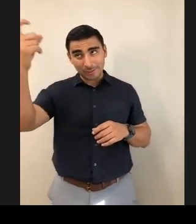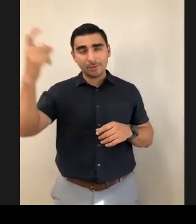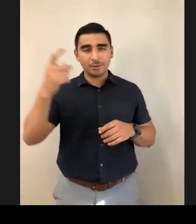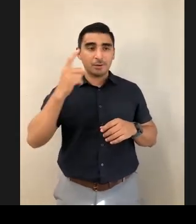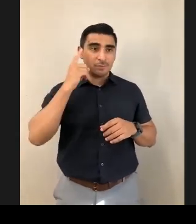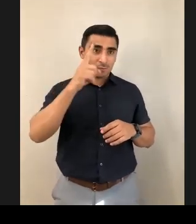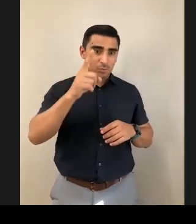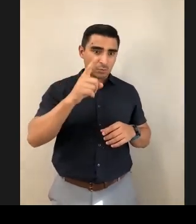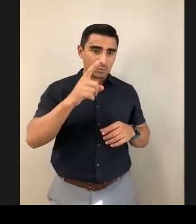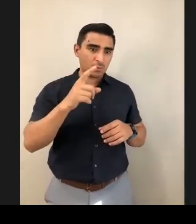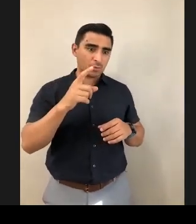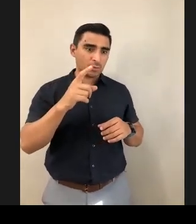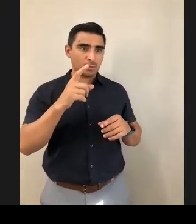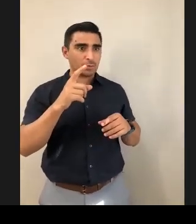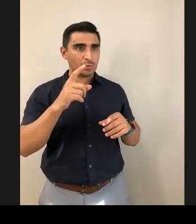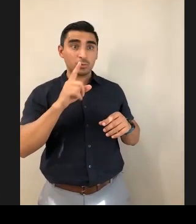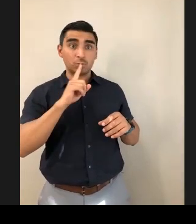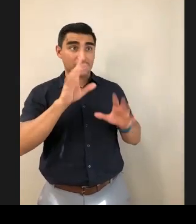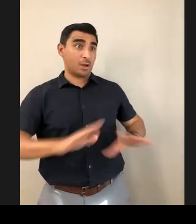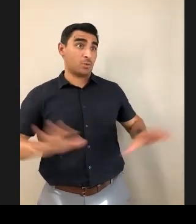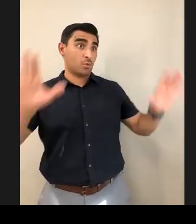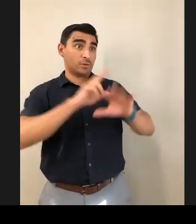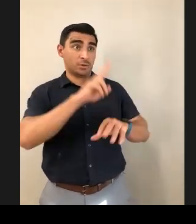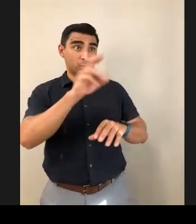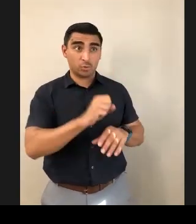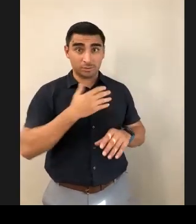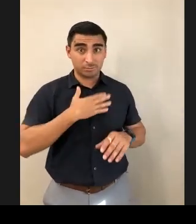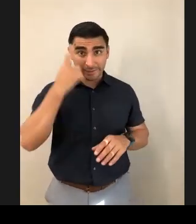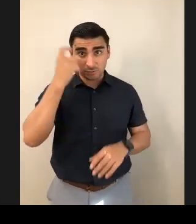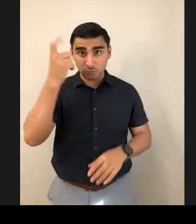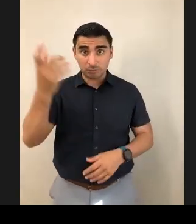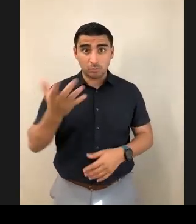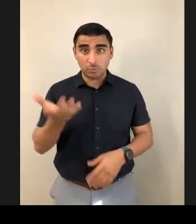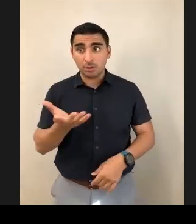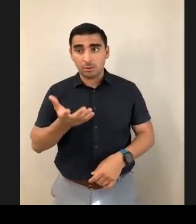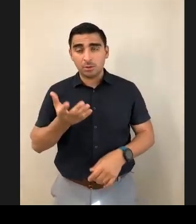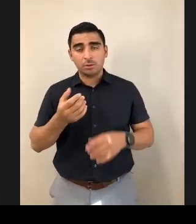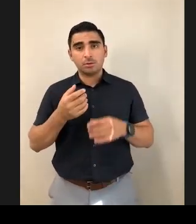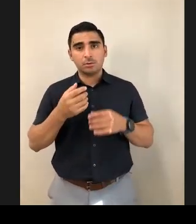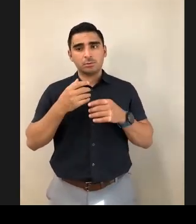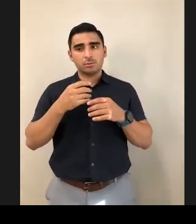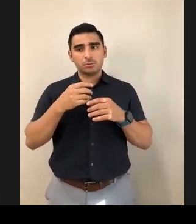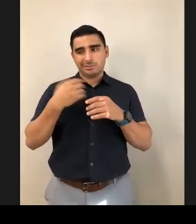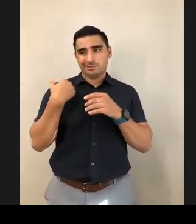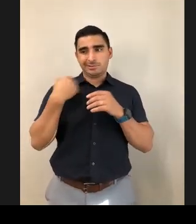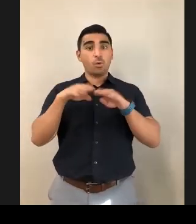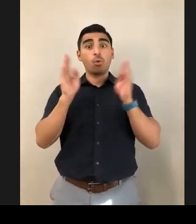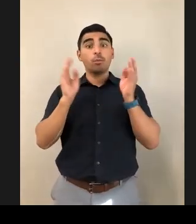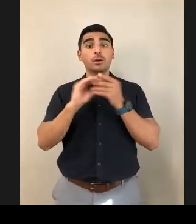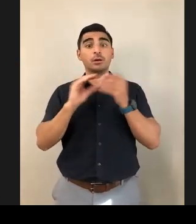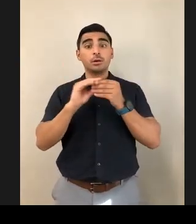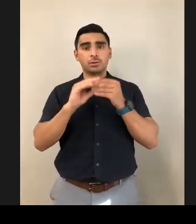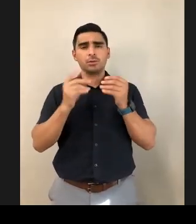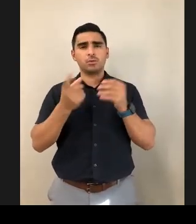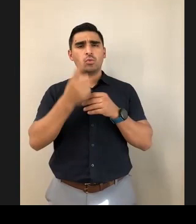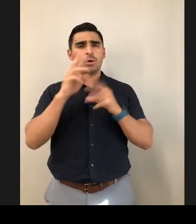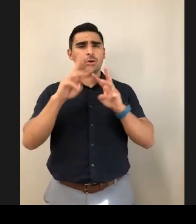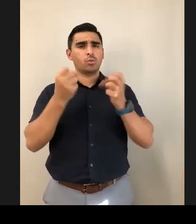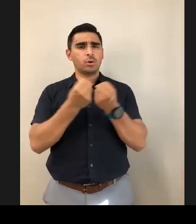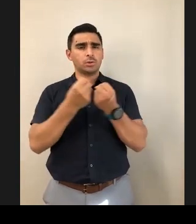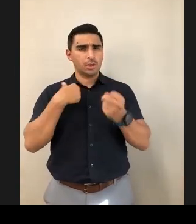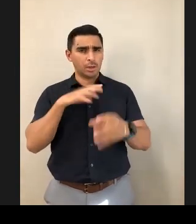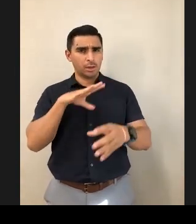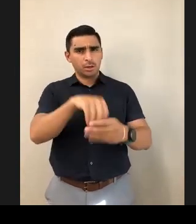por hacer un arresto. Entonces son medidas que me encantaría ver en cada parte del país.